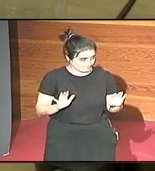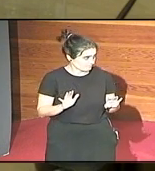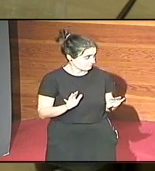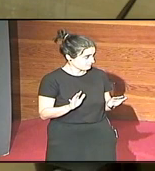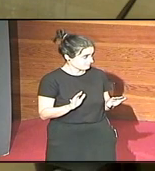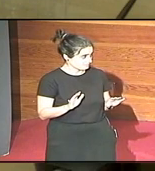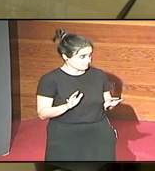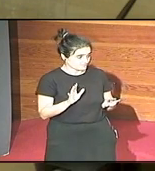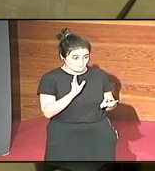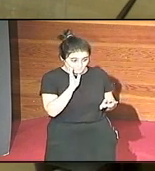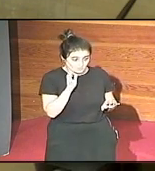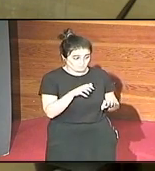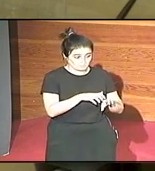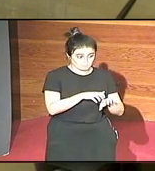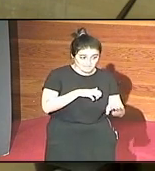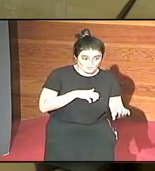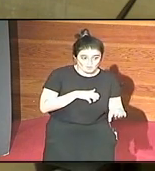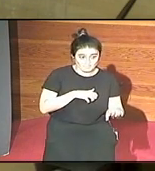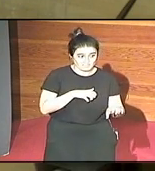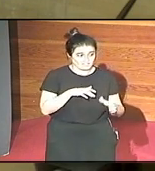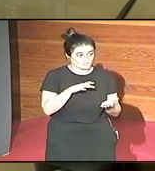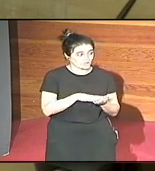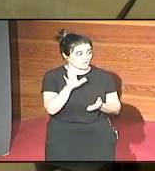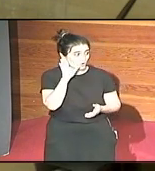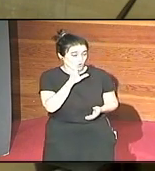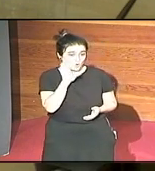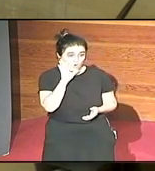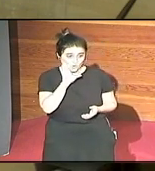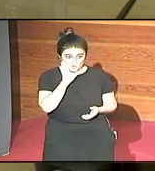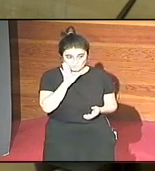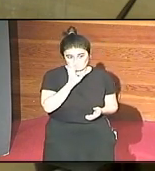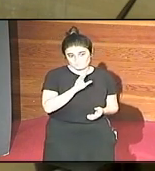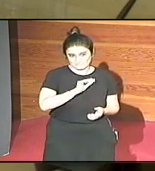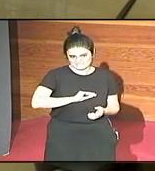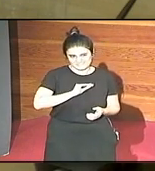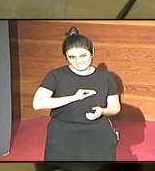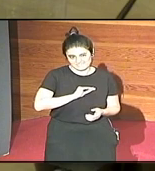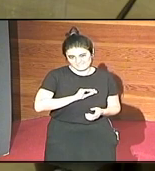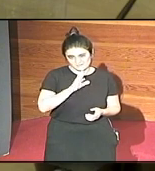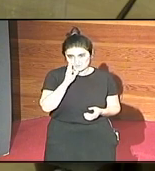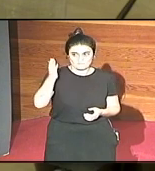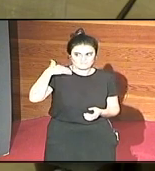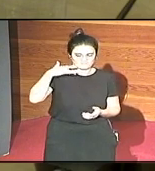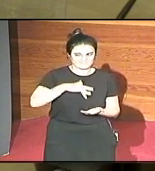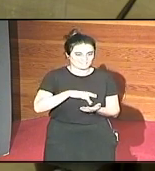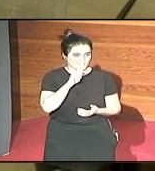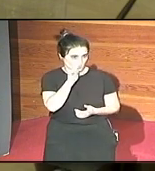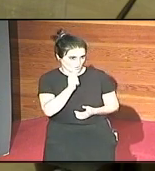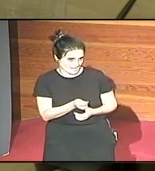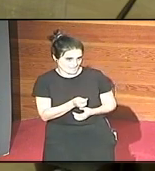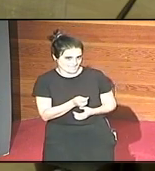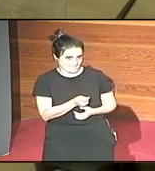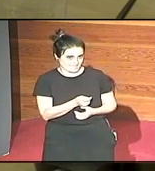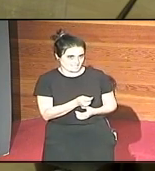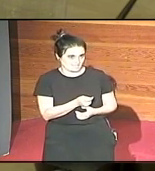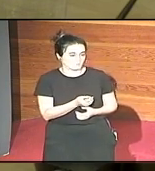mayoría muy penetrados por la corrupción, que era un mal endémico de Ucrania, por cierto, de toda la